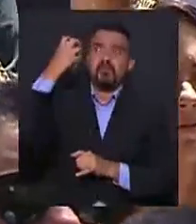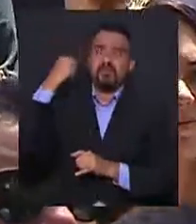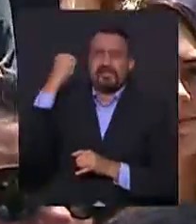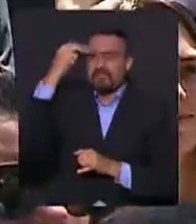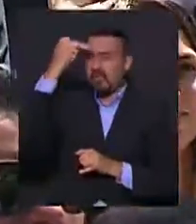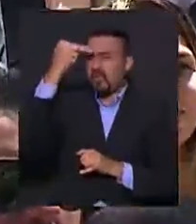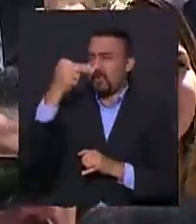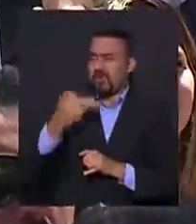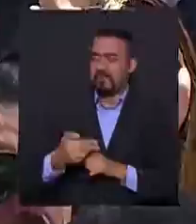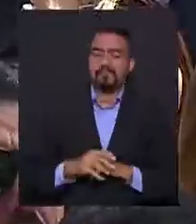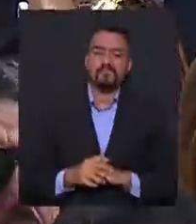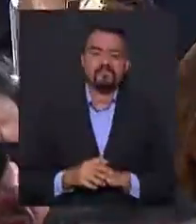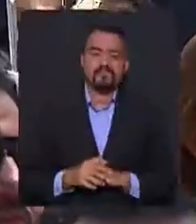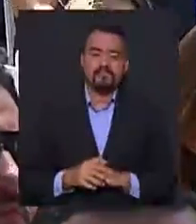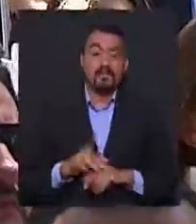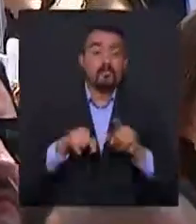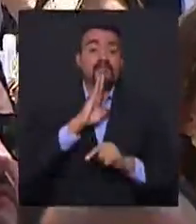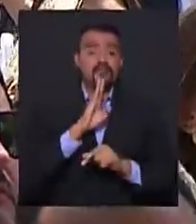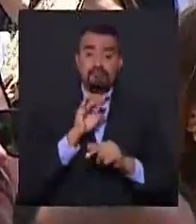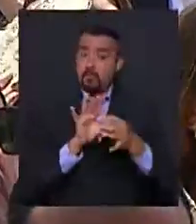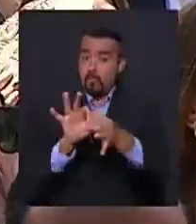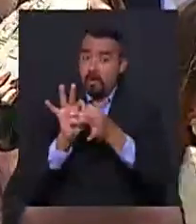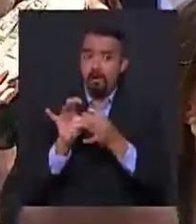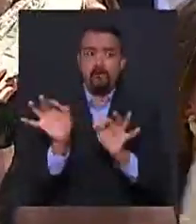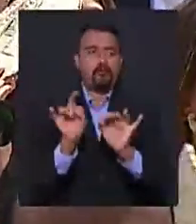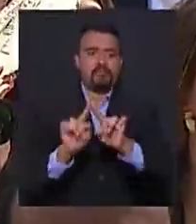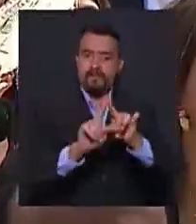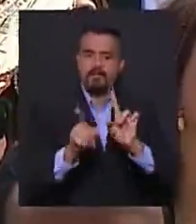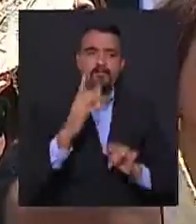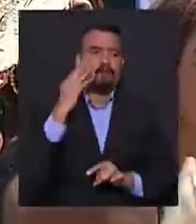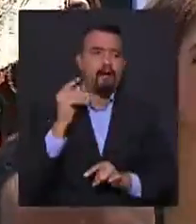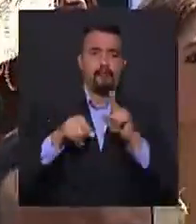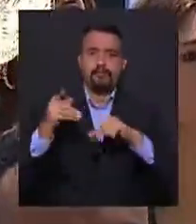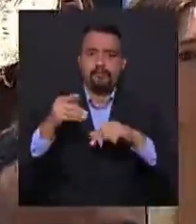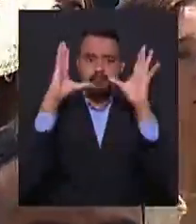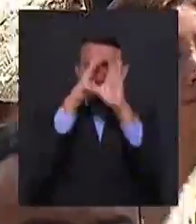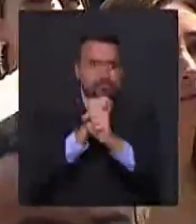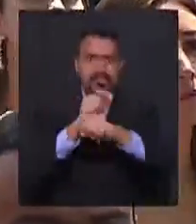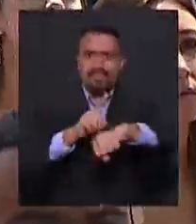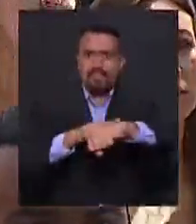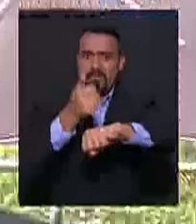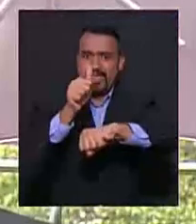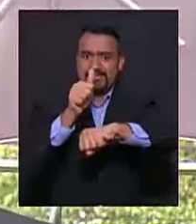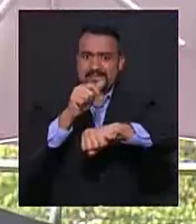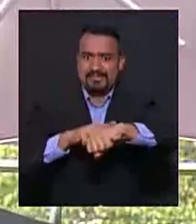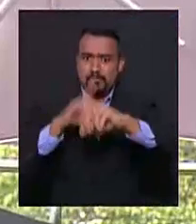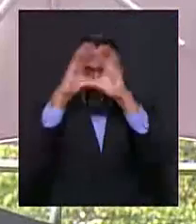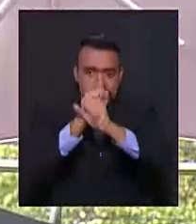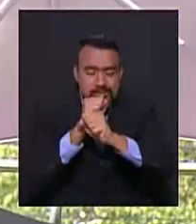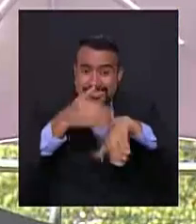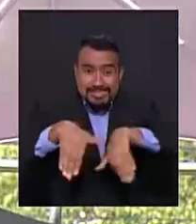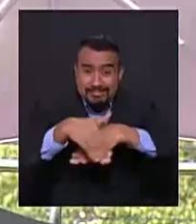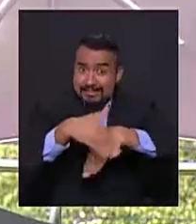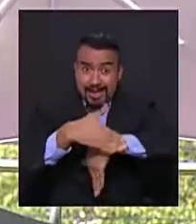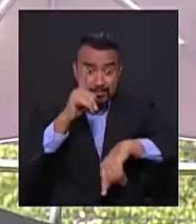tan distintos y a veces tan distantes, compartimos los toques de queda a las 10 de la noche. Compartimos